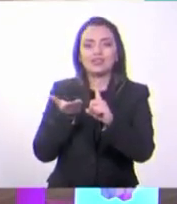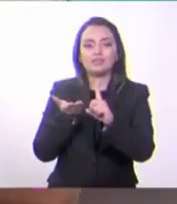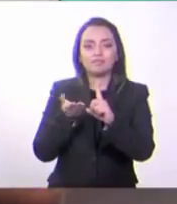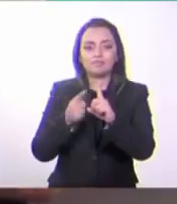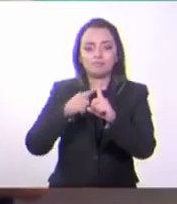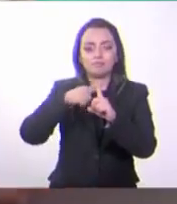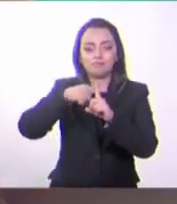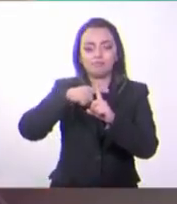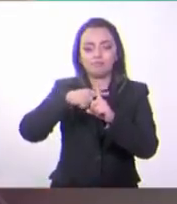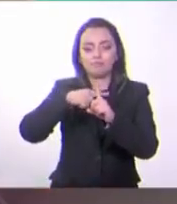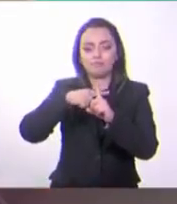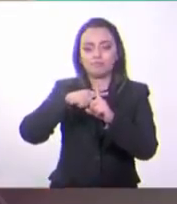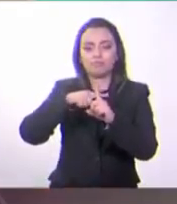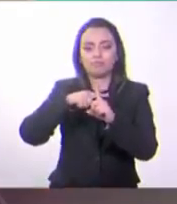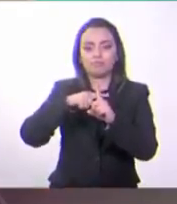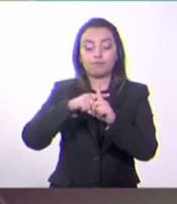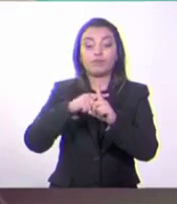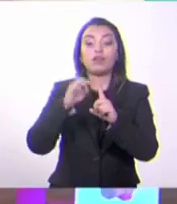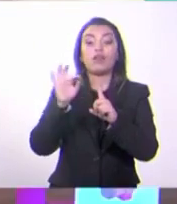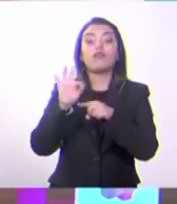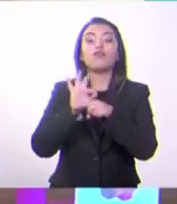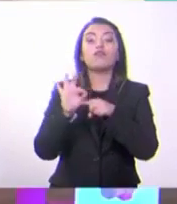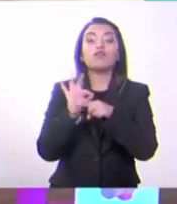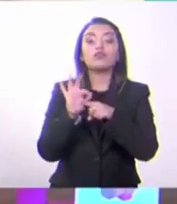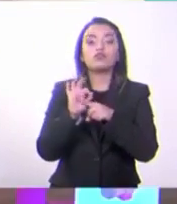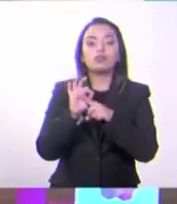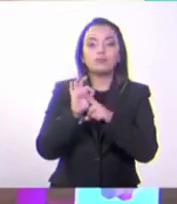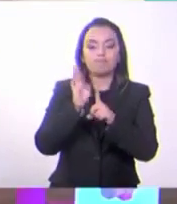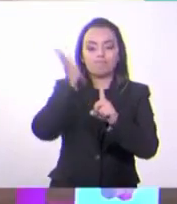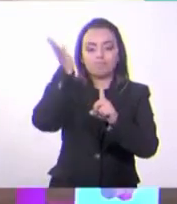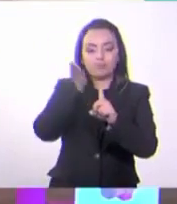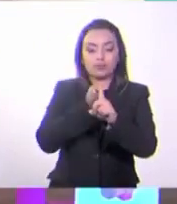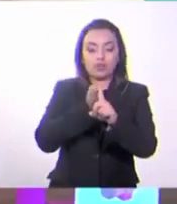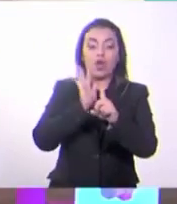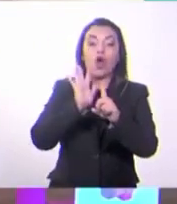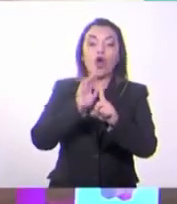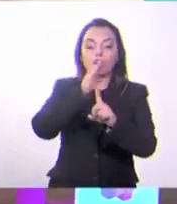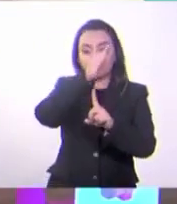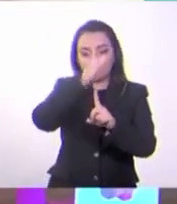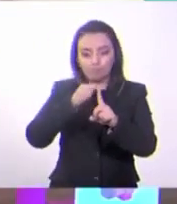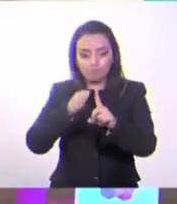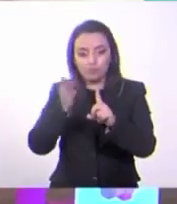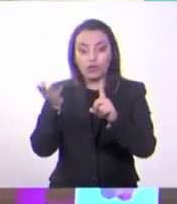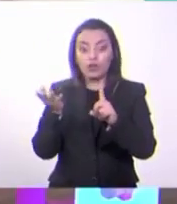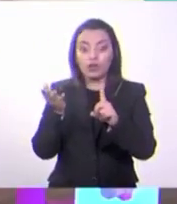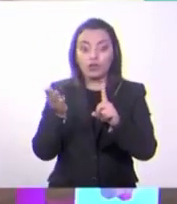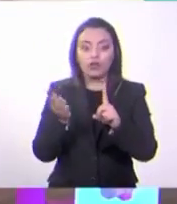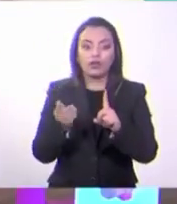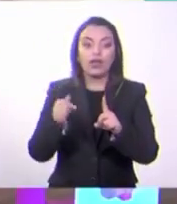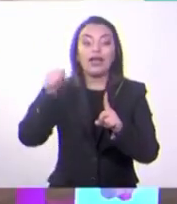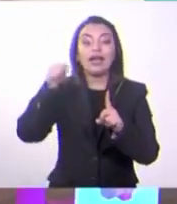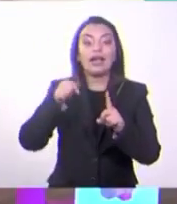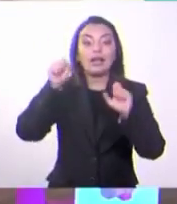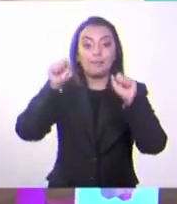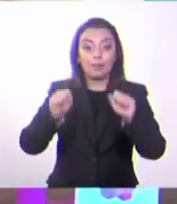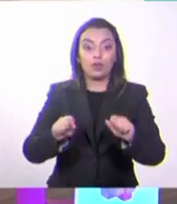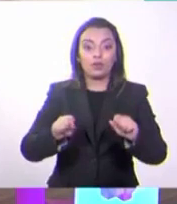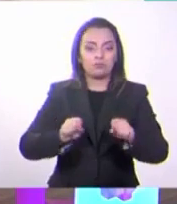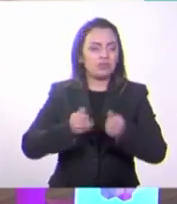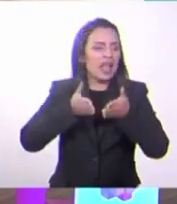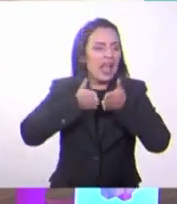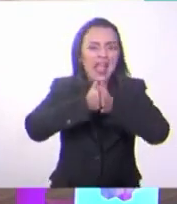Tenemos una función lineal, me va a dar algo parecido. O sea que aquí podemos generalizar, ¿verdad? Aquí podemos